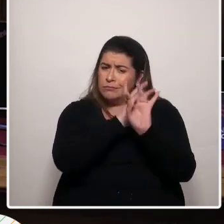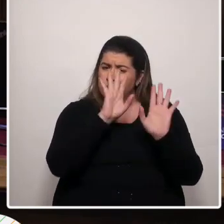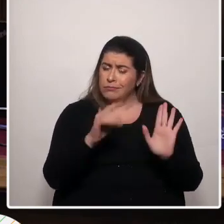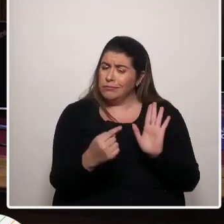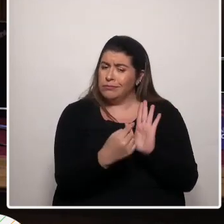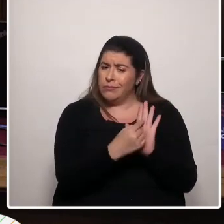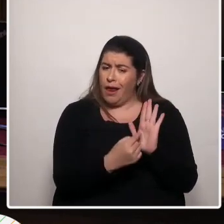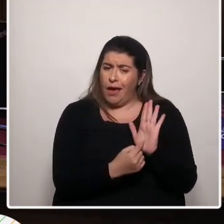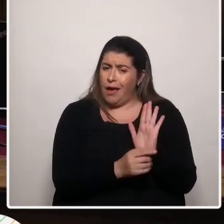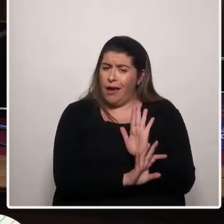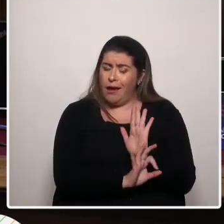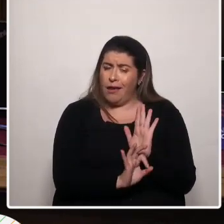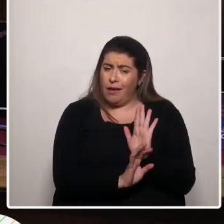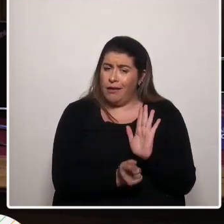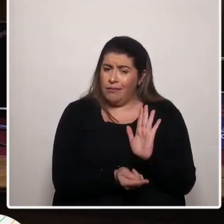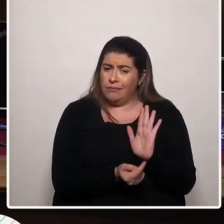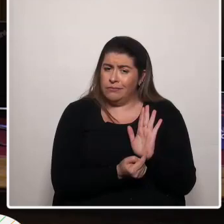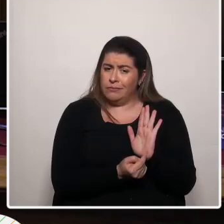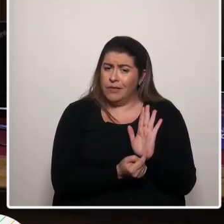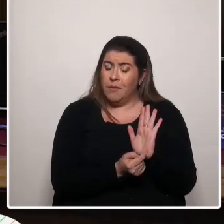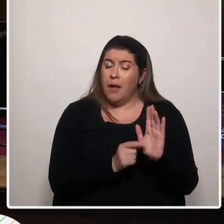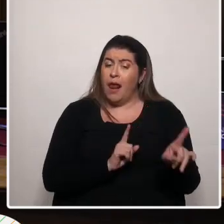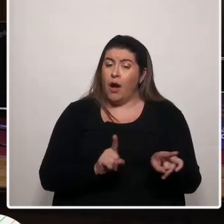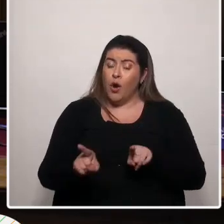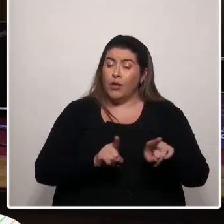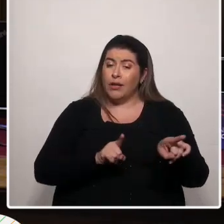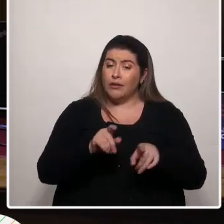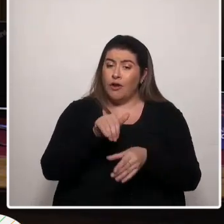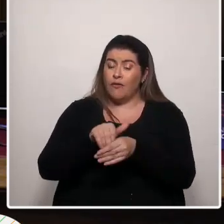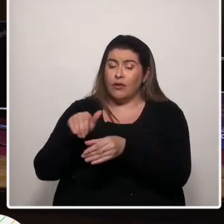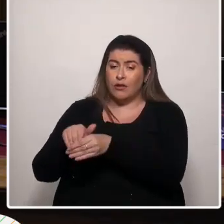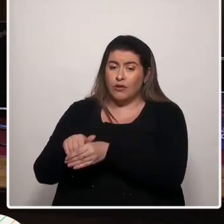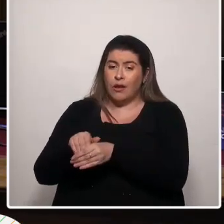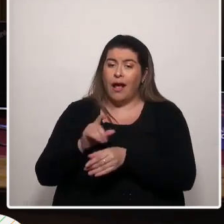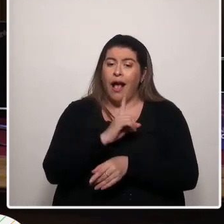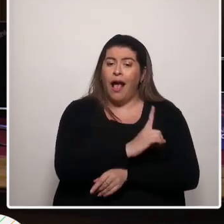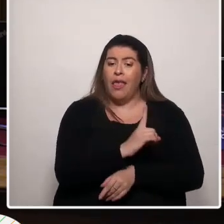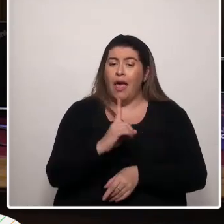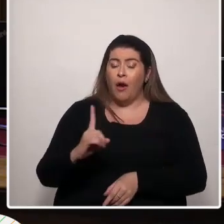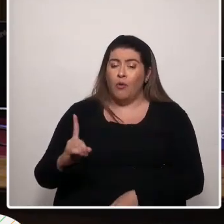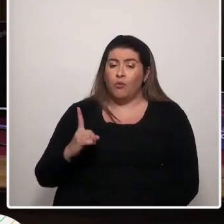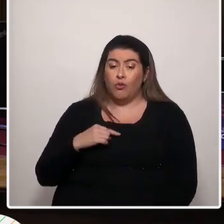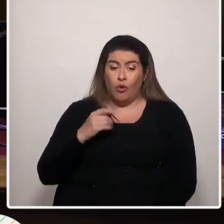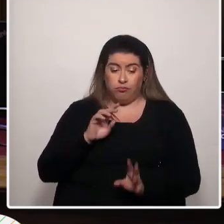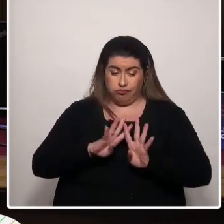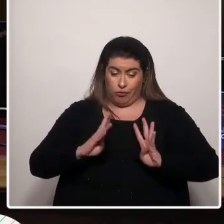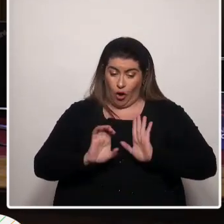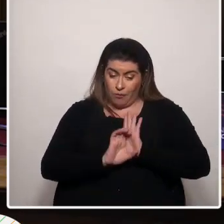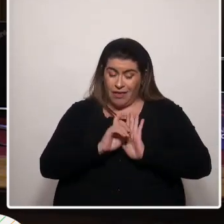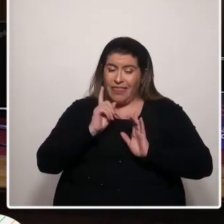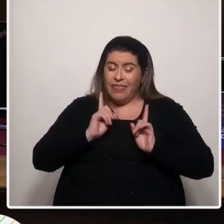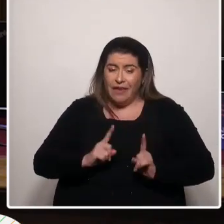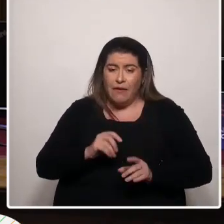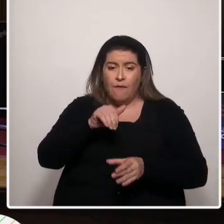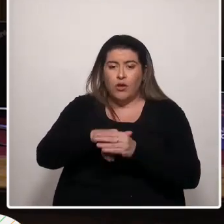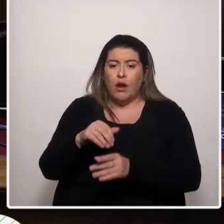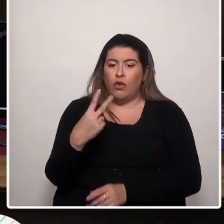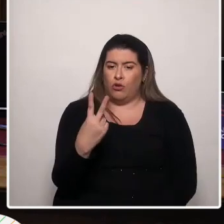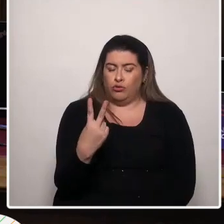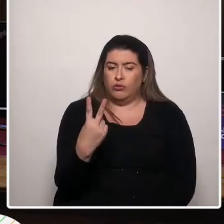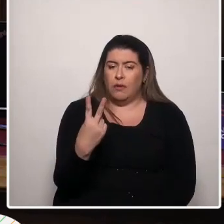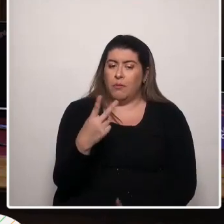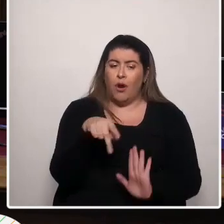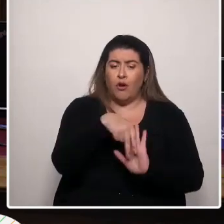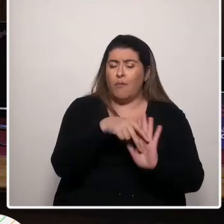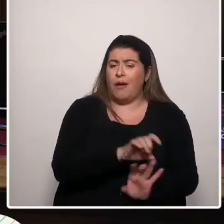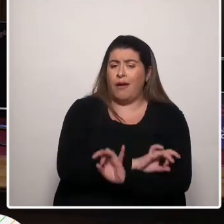para la elección de dicha coordinación, cada integrante deberá votar por 2 personas. Y me quiero detener en esto, porque la norma es bastante